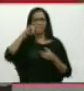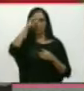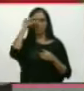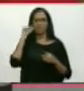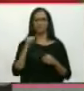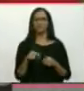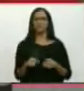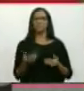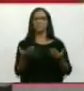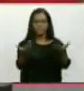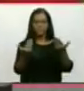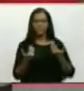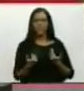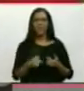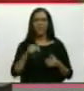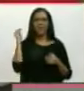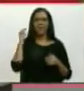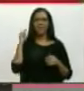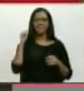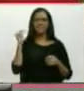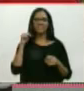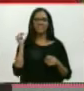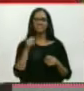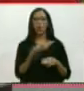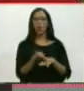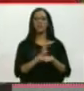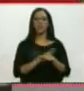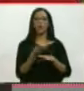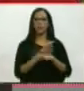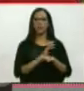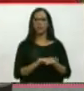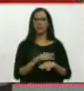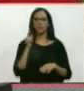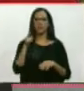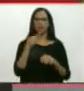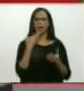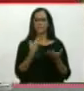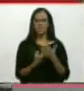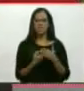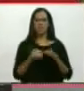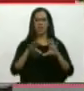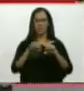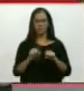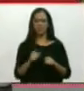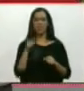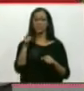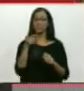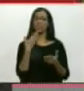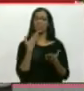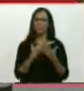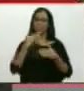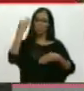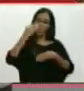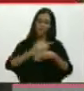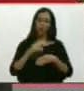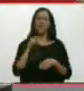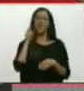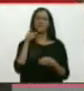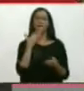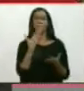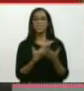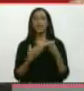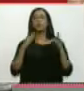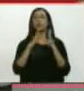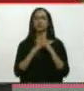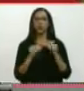Borges. Mándenos a ese. Ese es lo peor de lo peor. Ese fue el que pidió la invasión. Sí, ese fue el que pidió el bloqueo. Ese es el que ha pedido todo